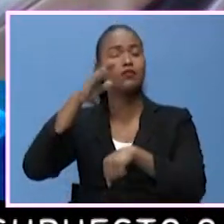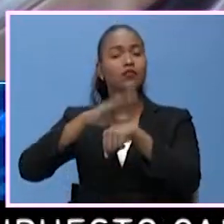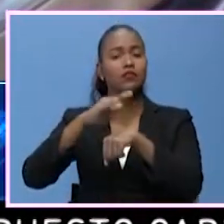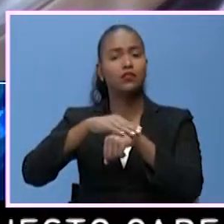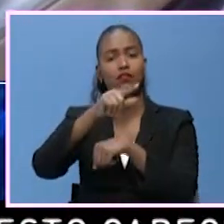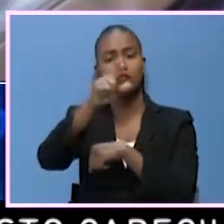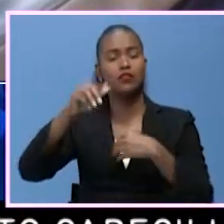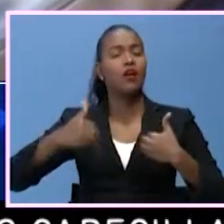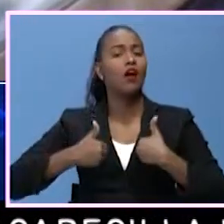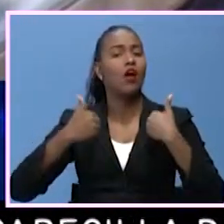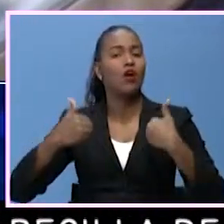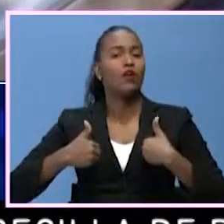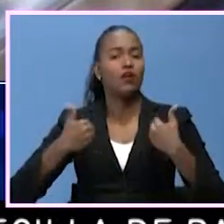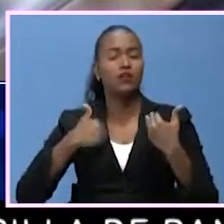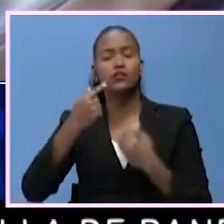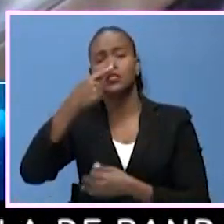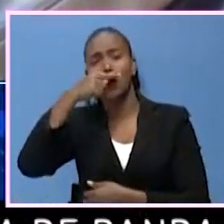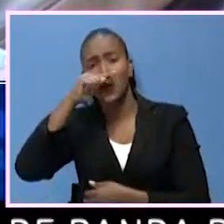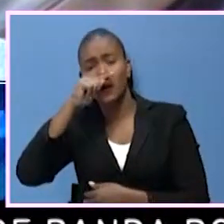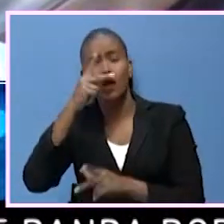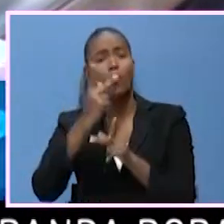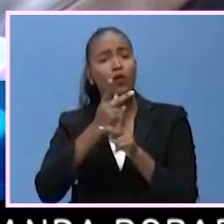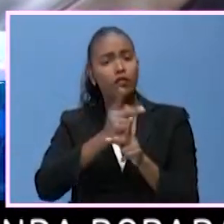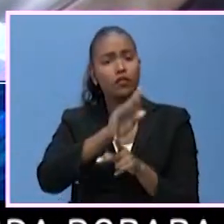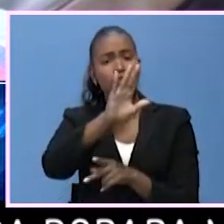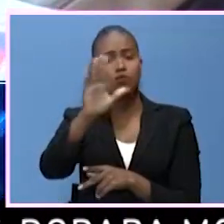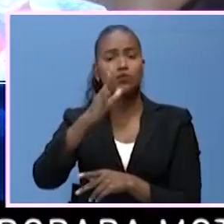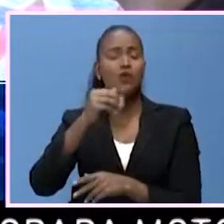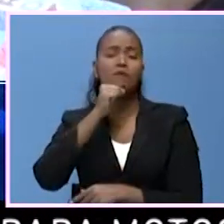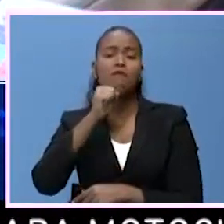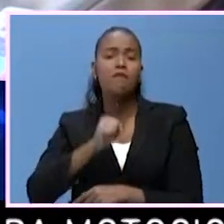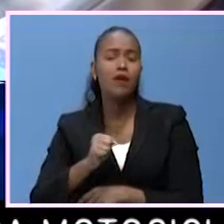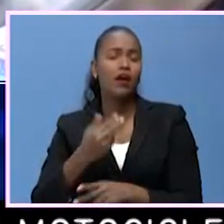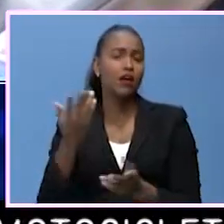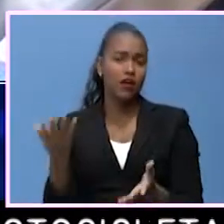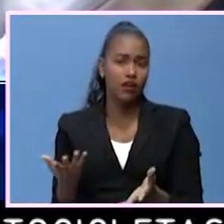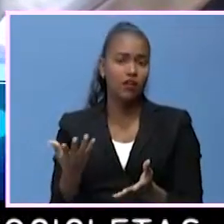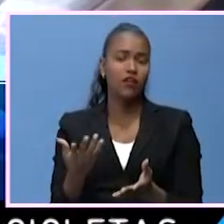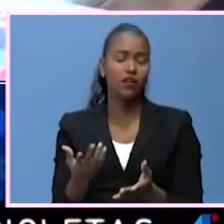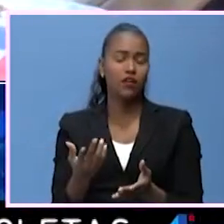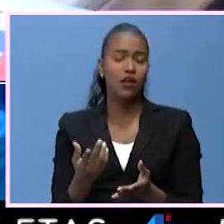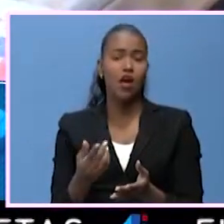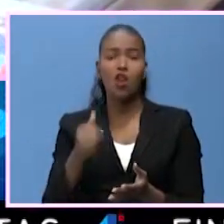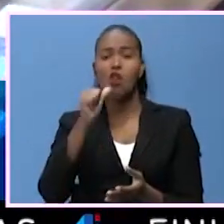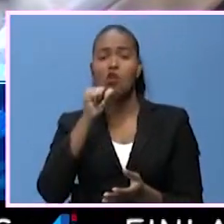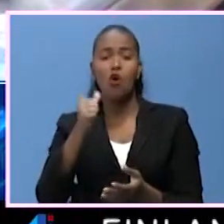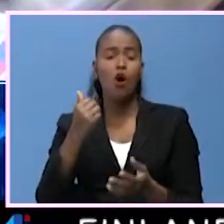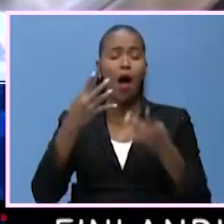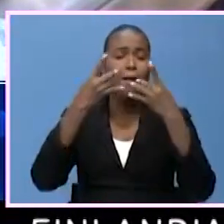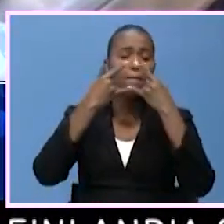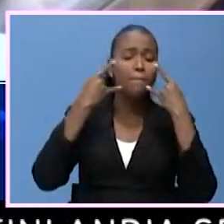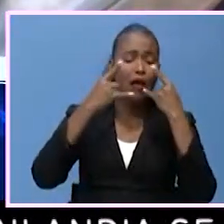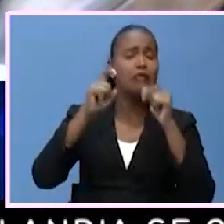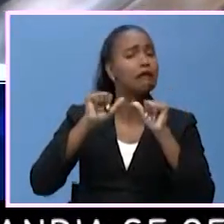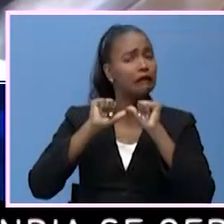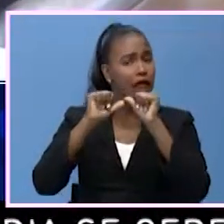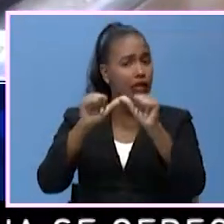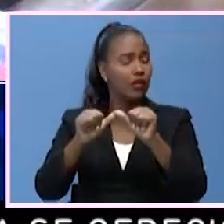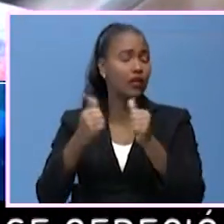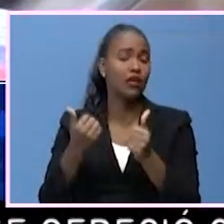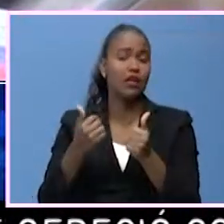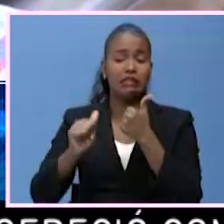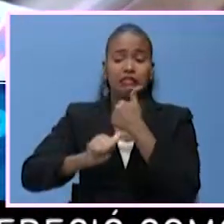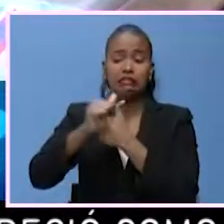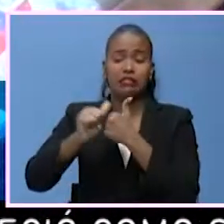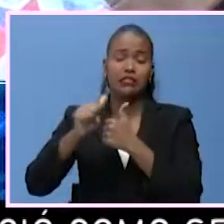los jóvenes, a los niños, que cuiden a sus ancianos, que no estén quitándose las mascarillas, que no arriesguen a